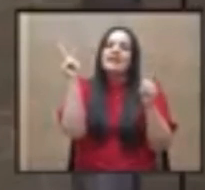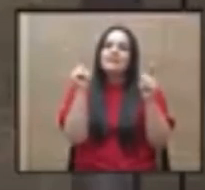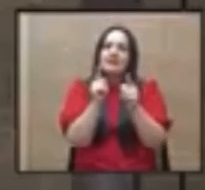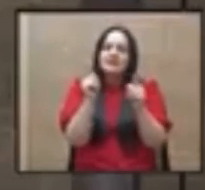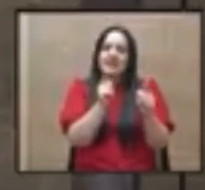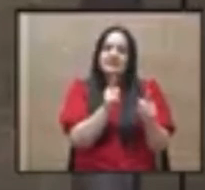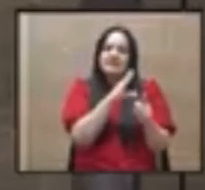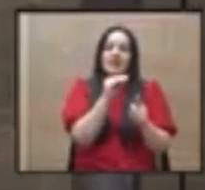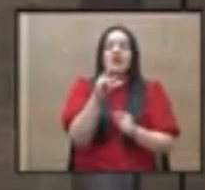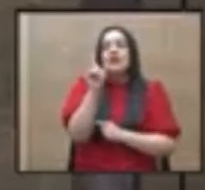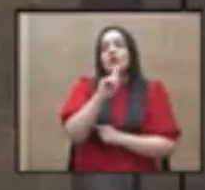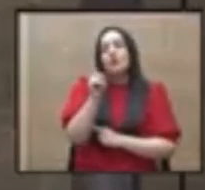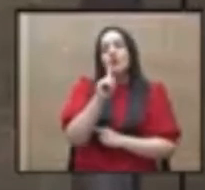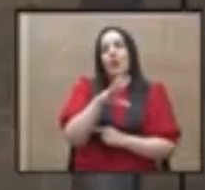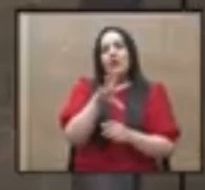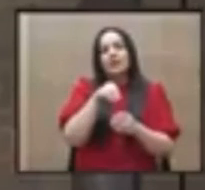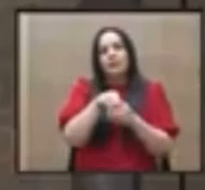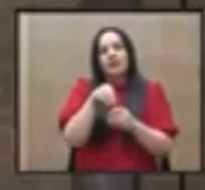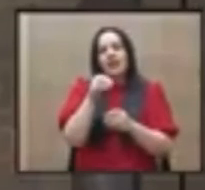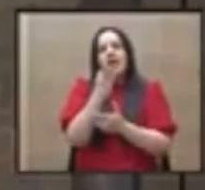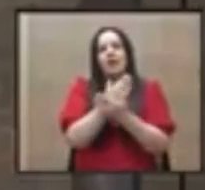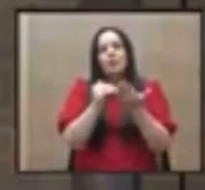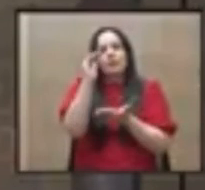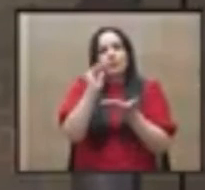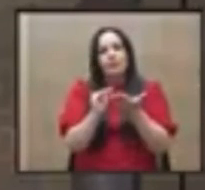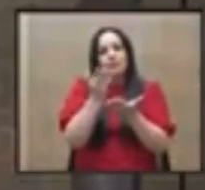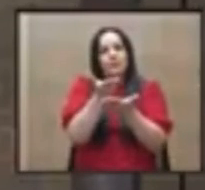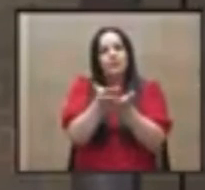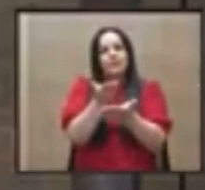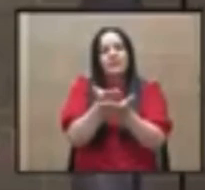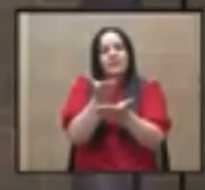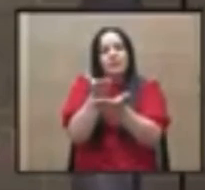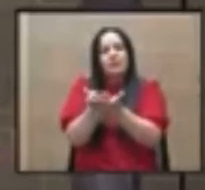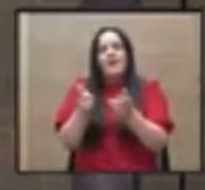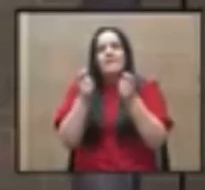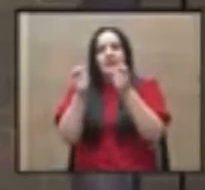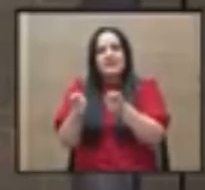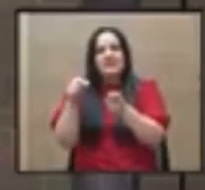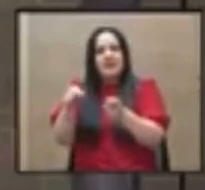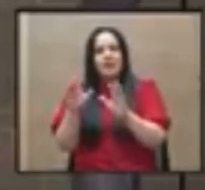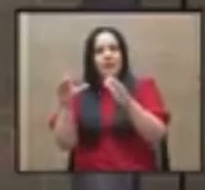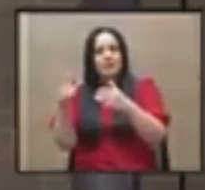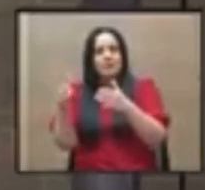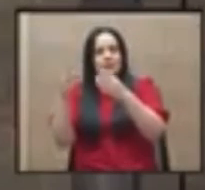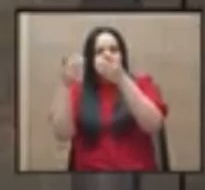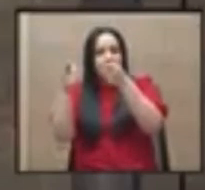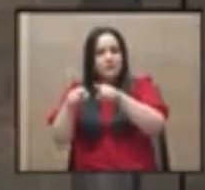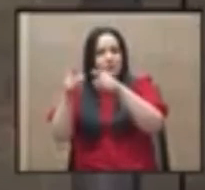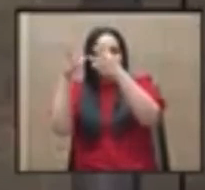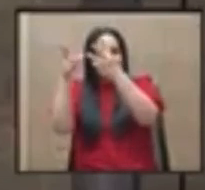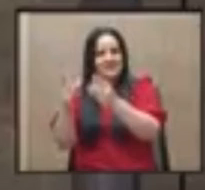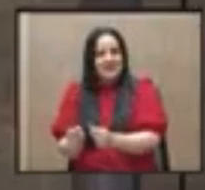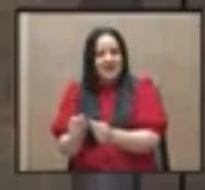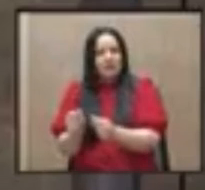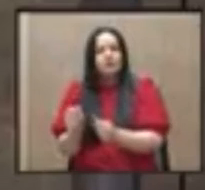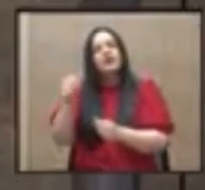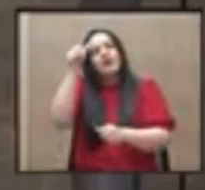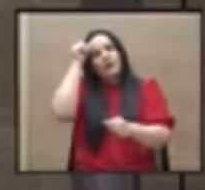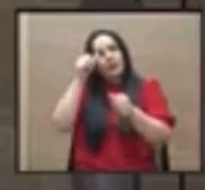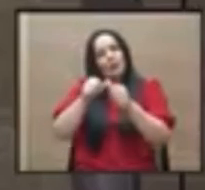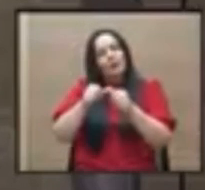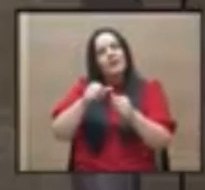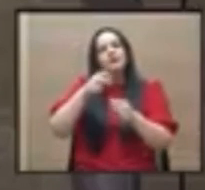recortes propuestos en las mociones presentadas en la Comisión de Asuntos Hacendarios. Y es que recordemos que el